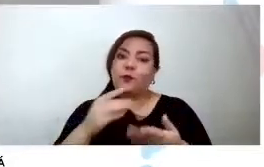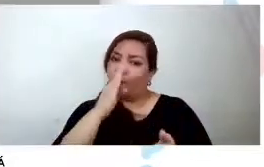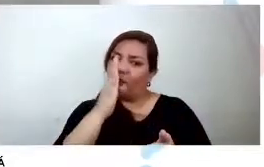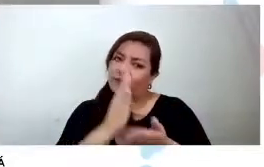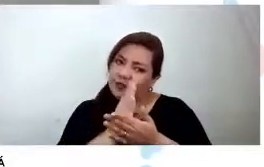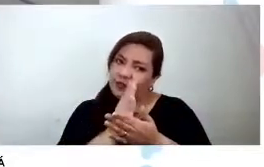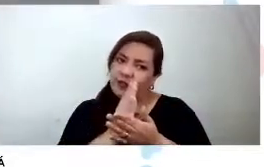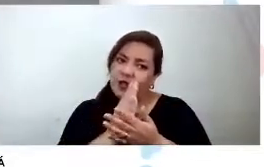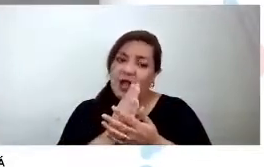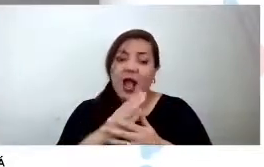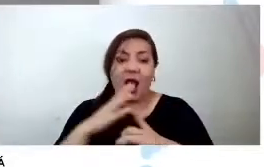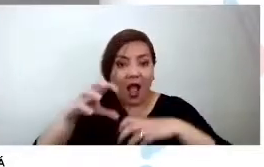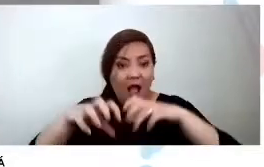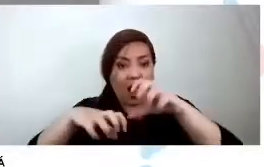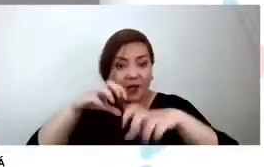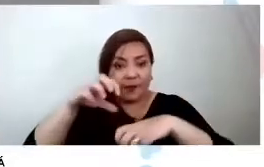donde,